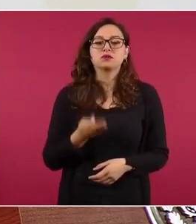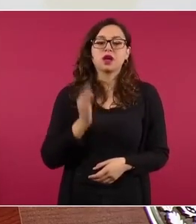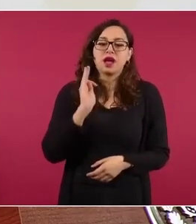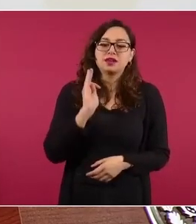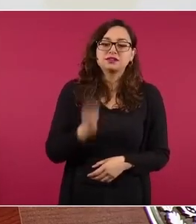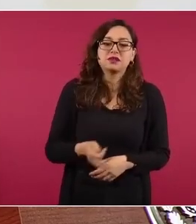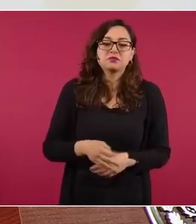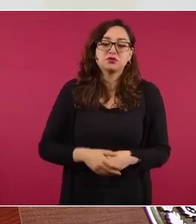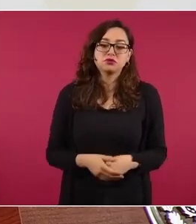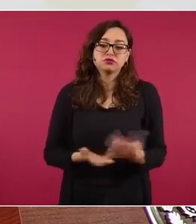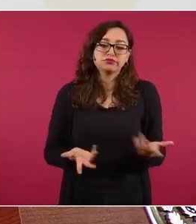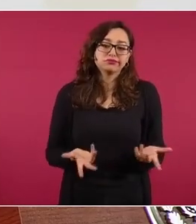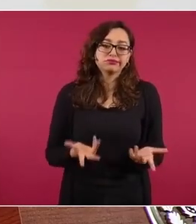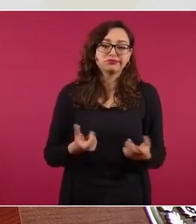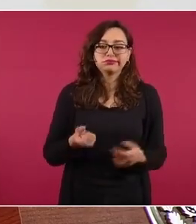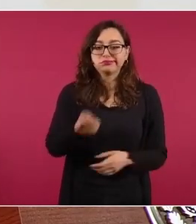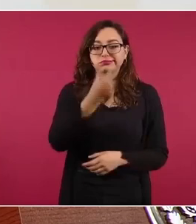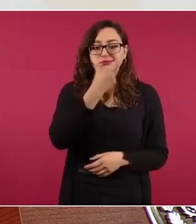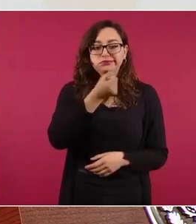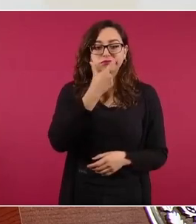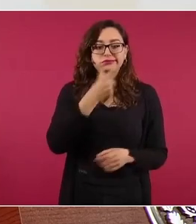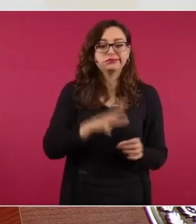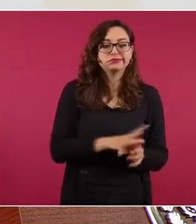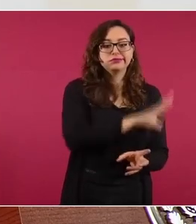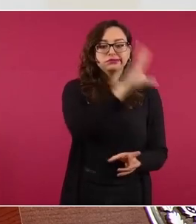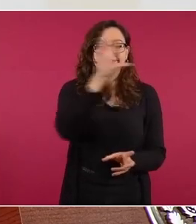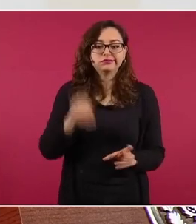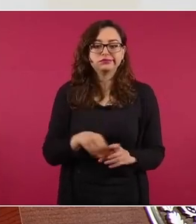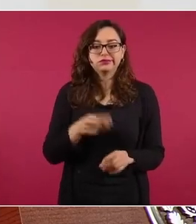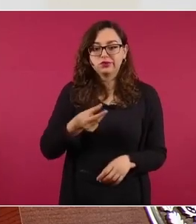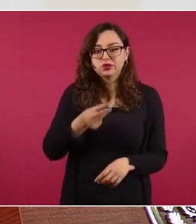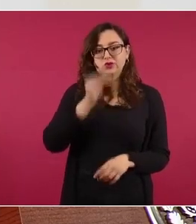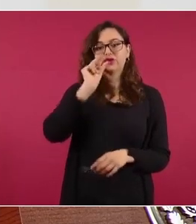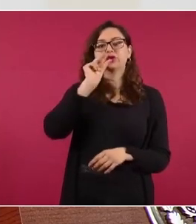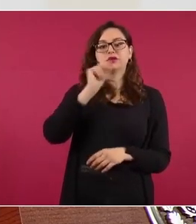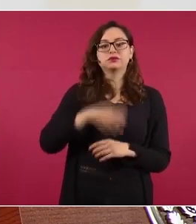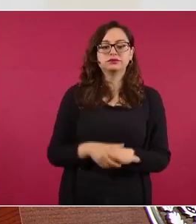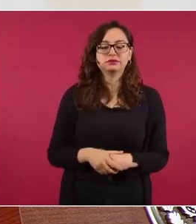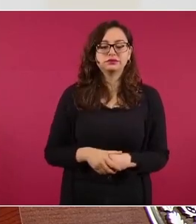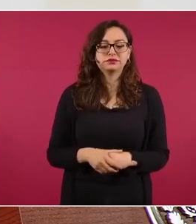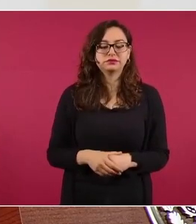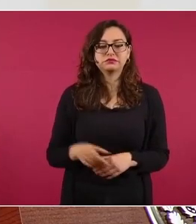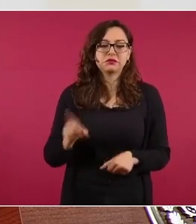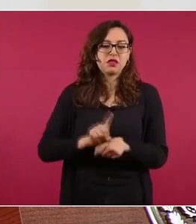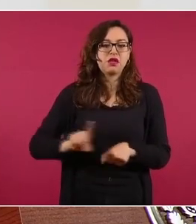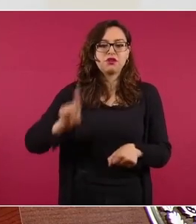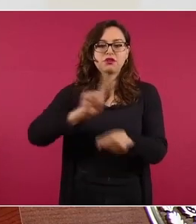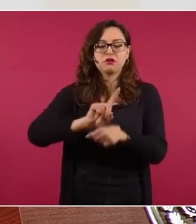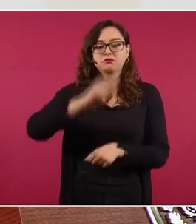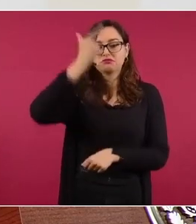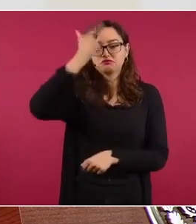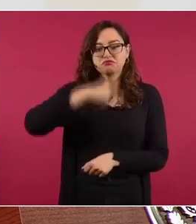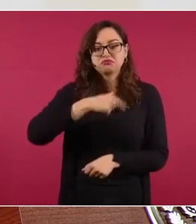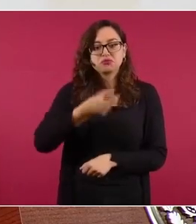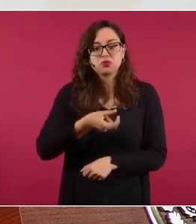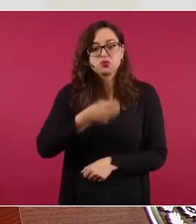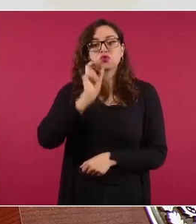un cóctel que tomo por las noches